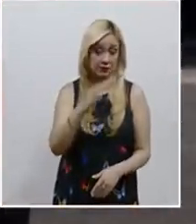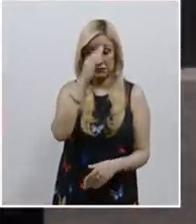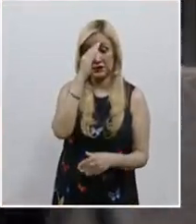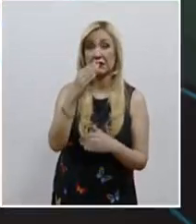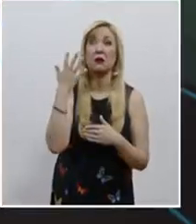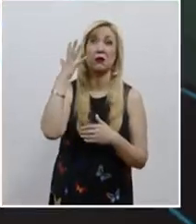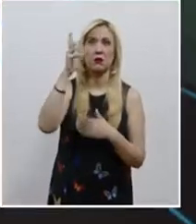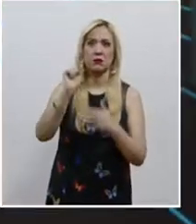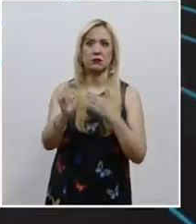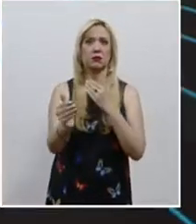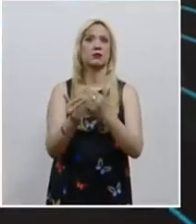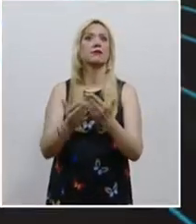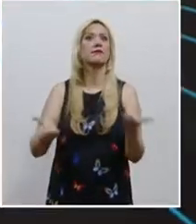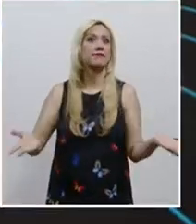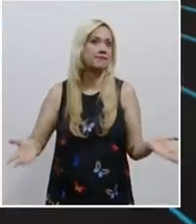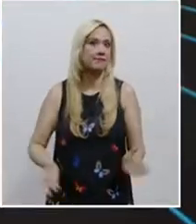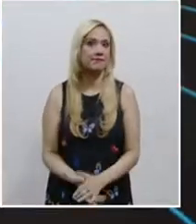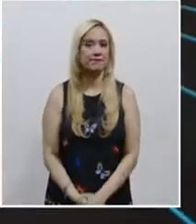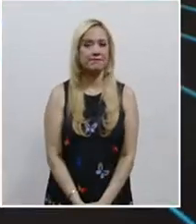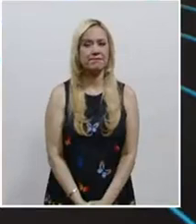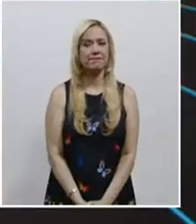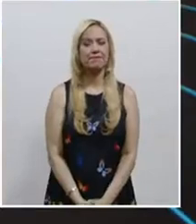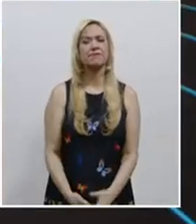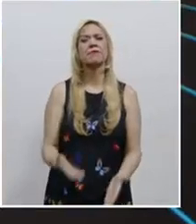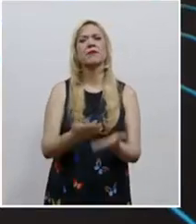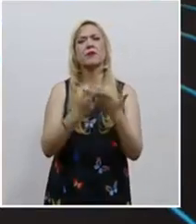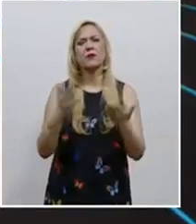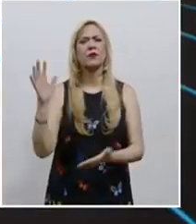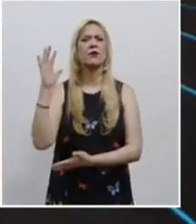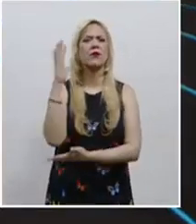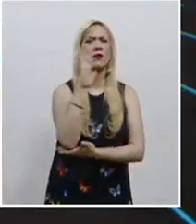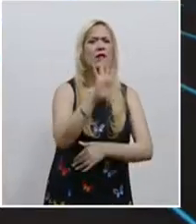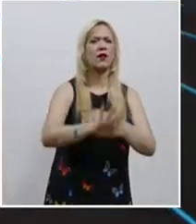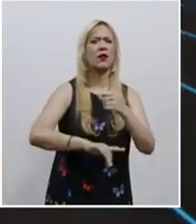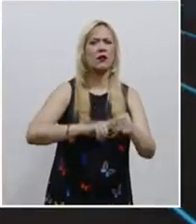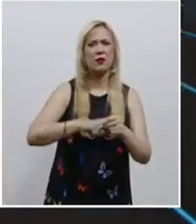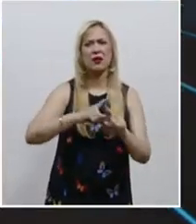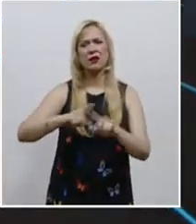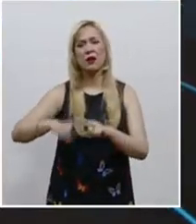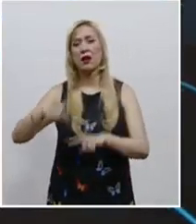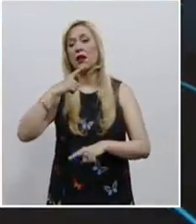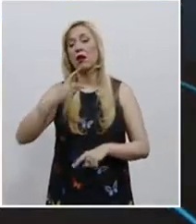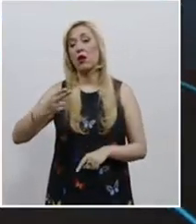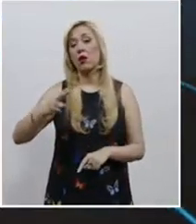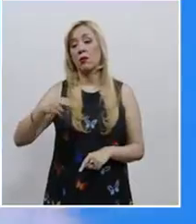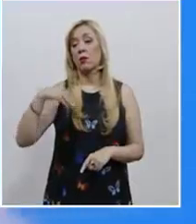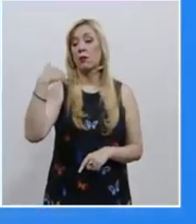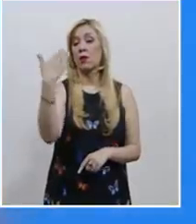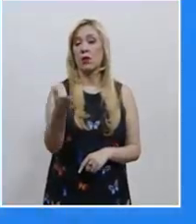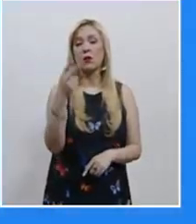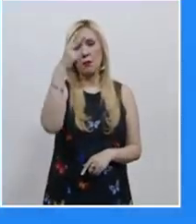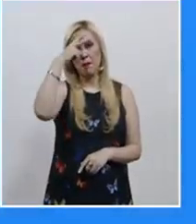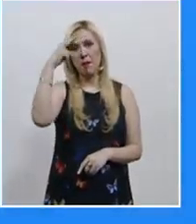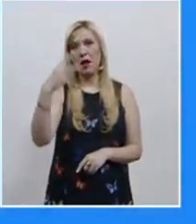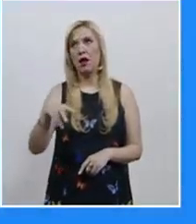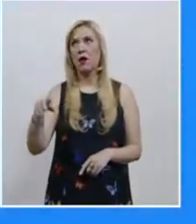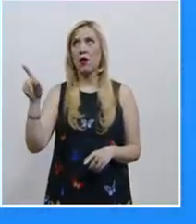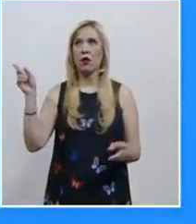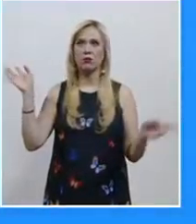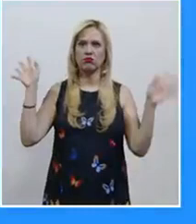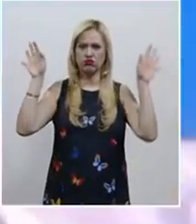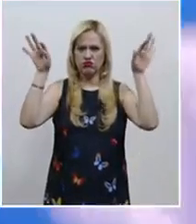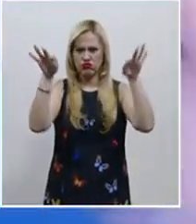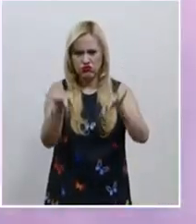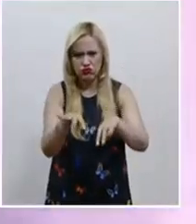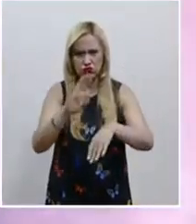Moreno. Y en asuntos ambientales será en noviembre próximo cuando México sea sometido a la evaluación por la implementación de su